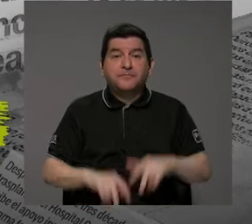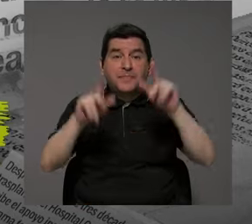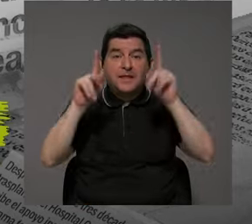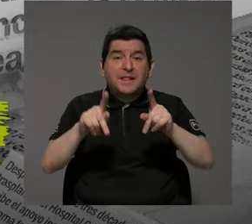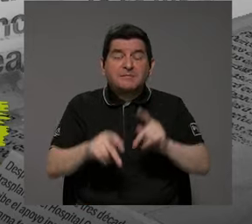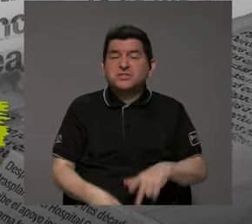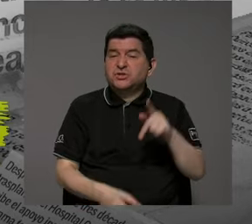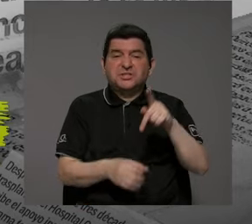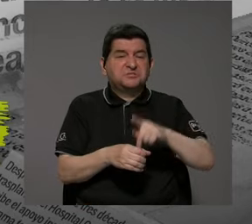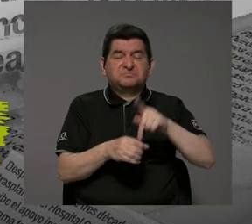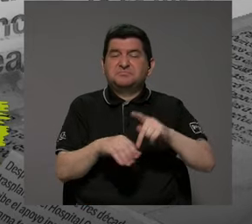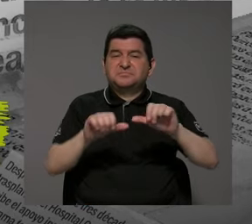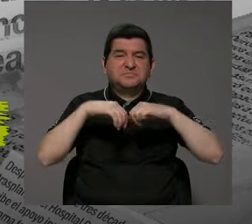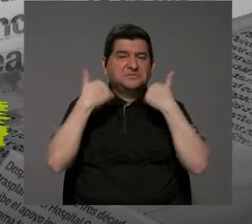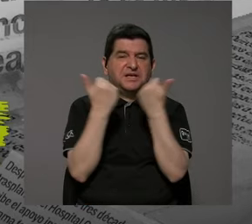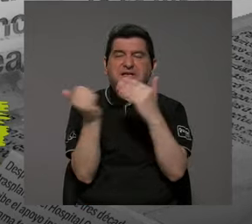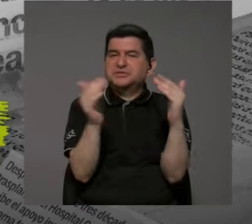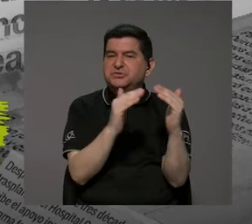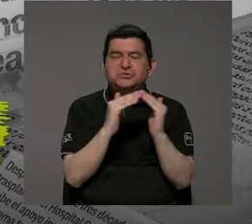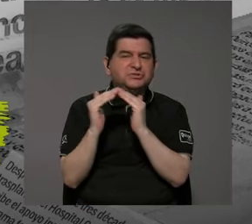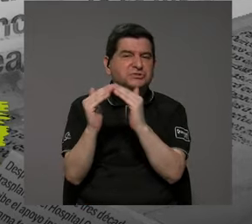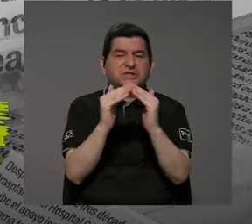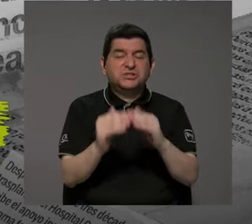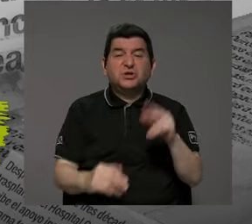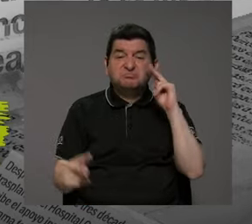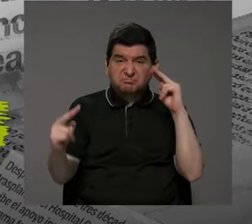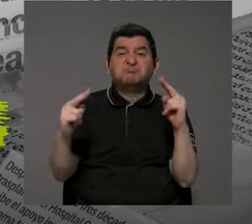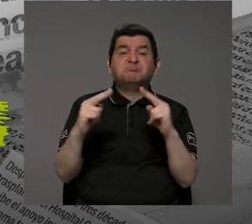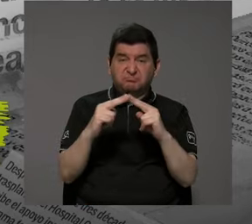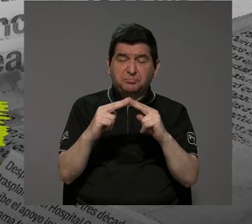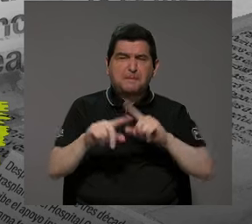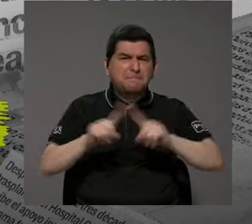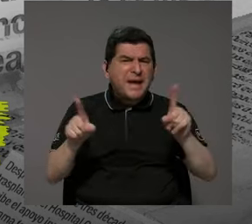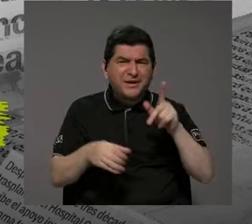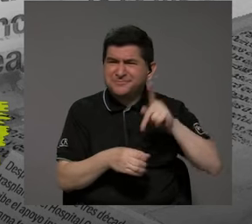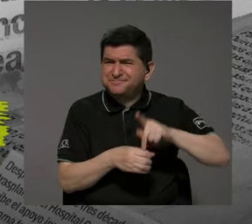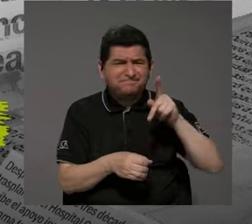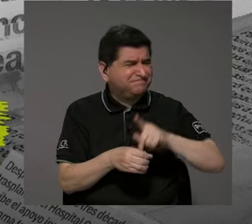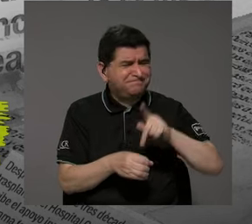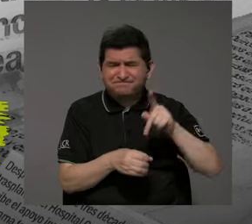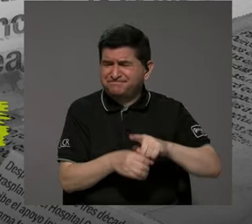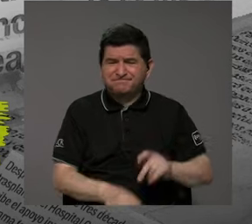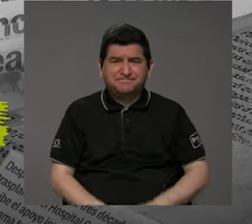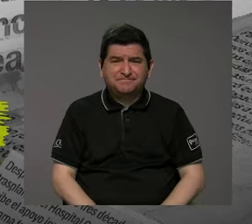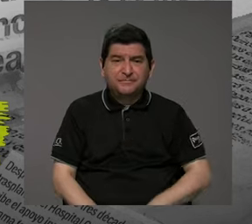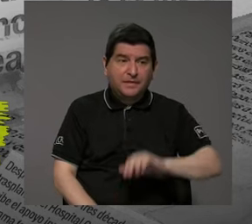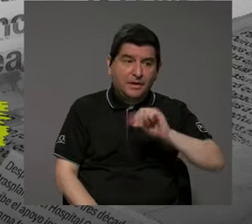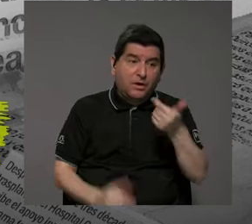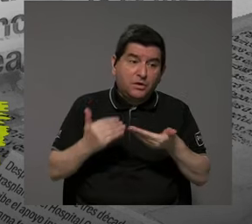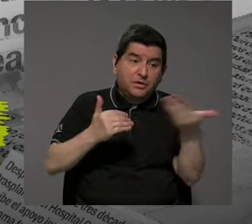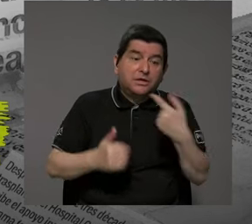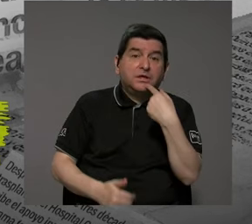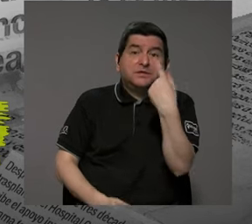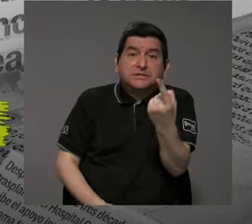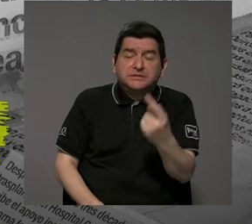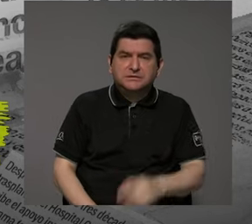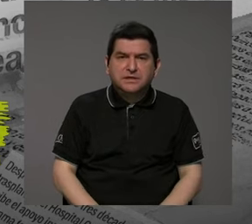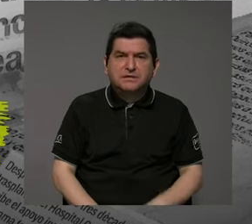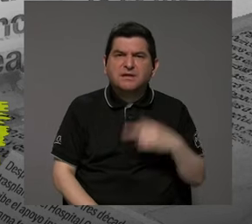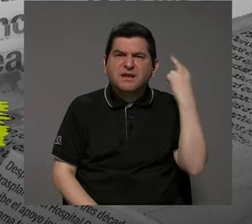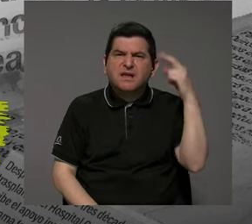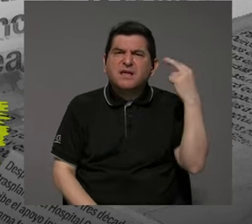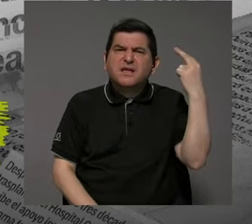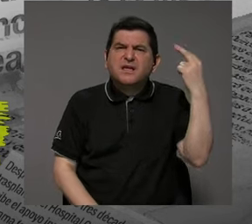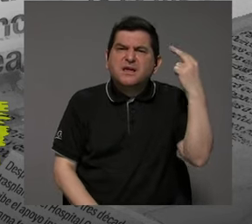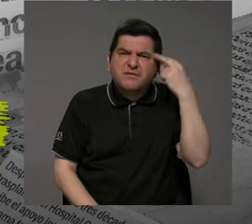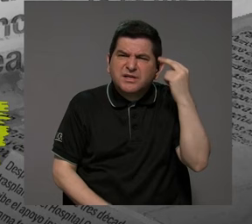gente no Se involucra en las asociaciones comunitarias las conoce pero no Se involucra otra cosa que nos manifestaron Cuál